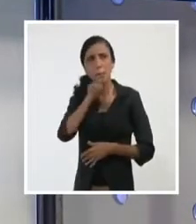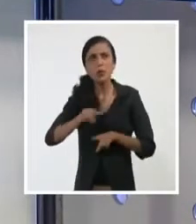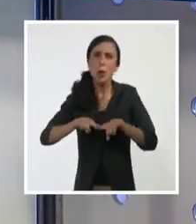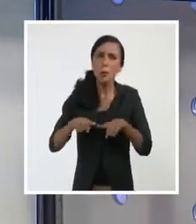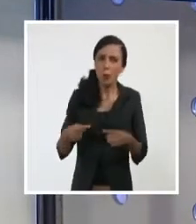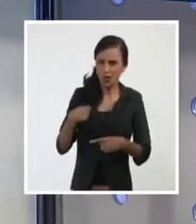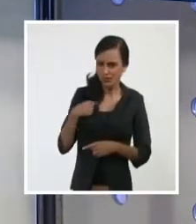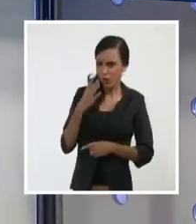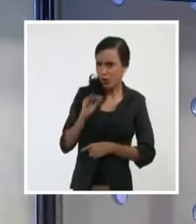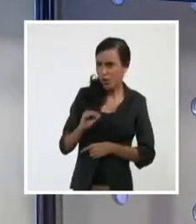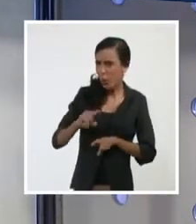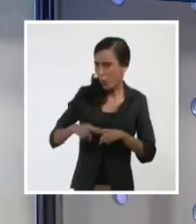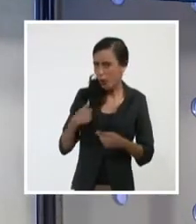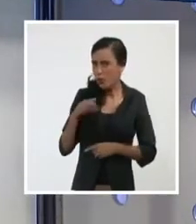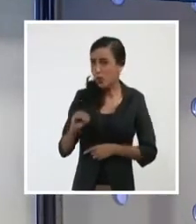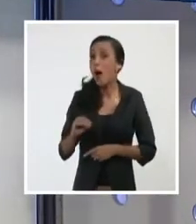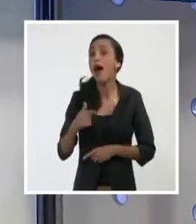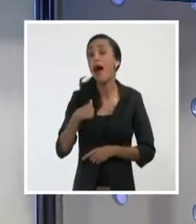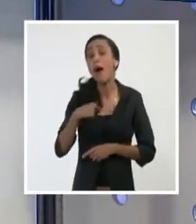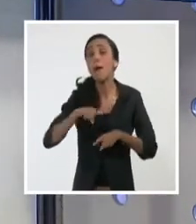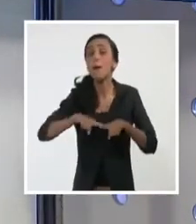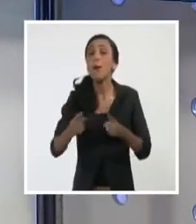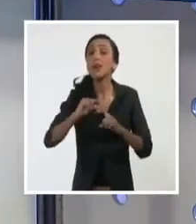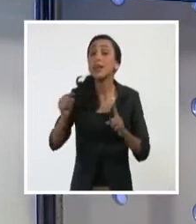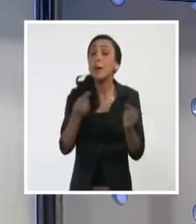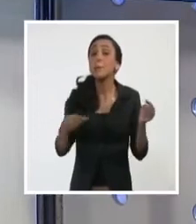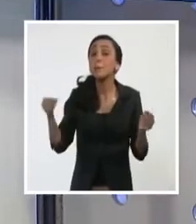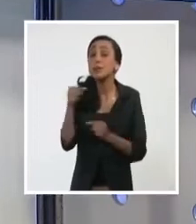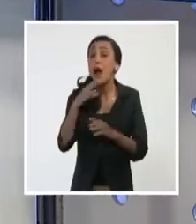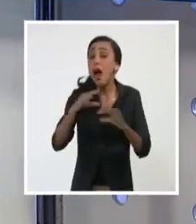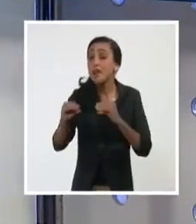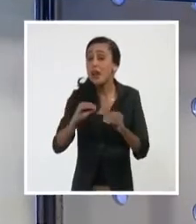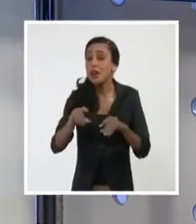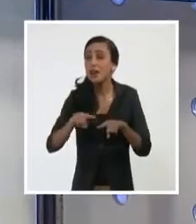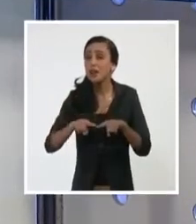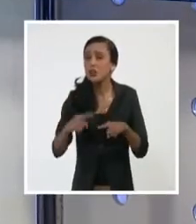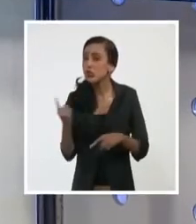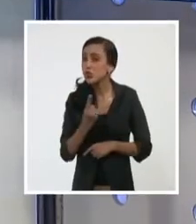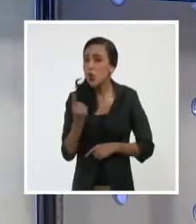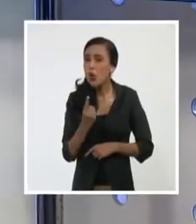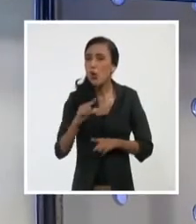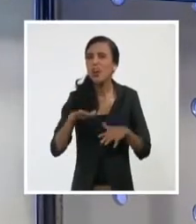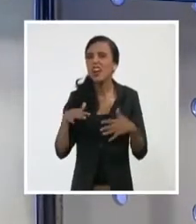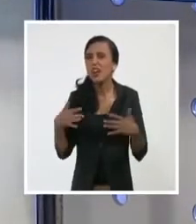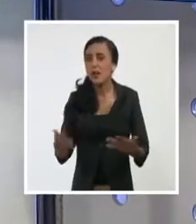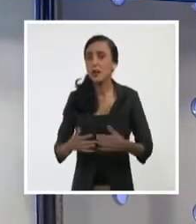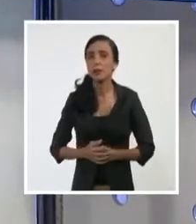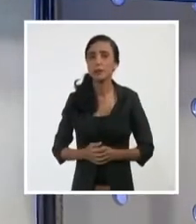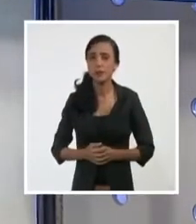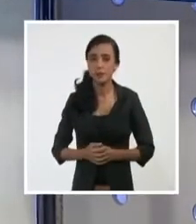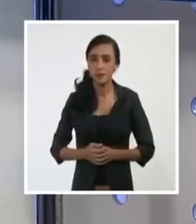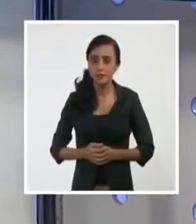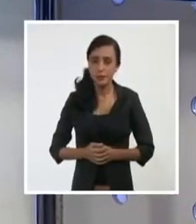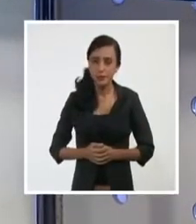lo afirma en esos términos. Pues porque los temas fundamentales están enmarcados solamente en abordar y